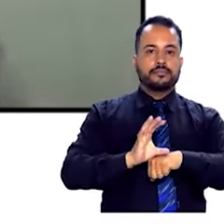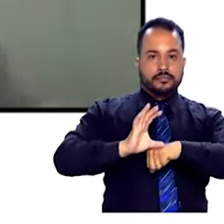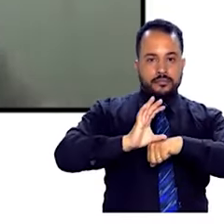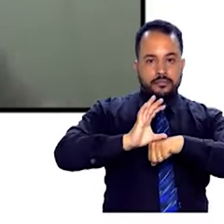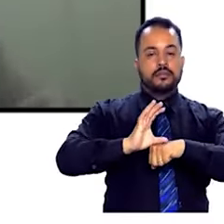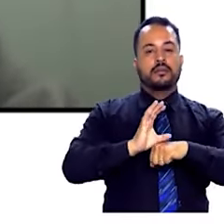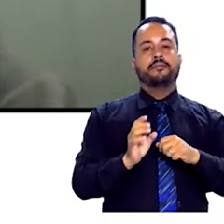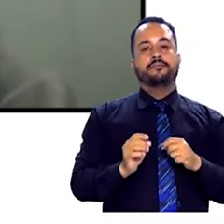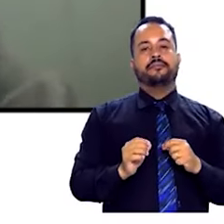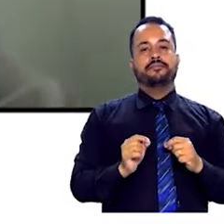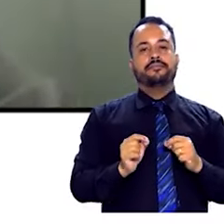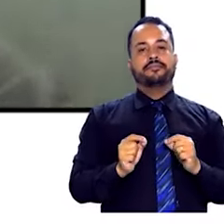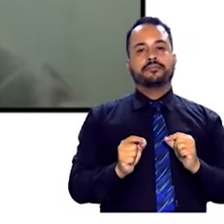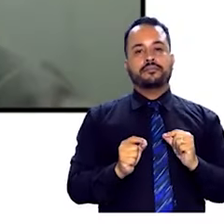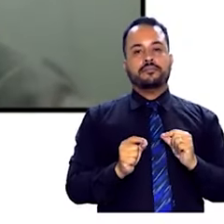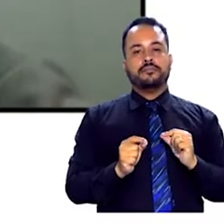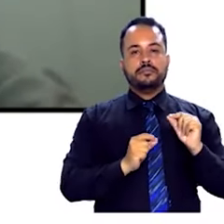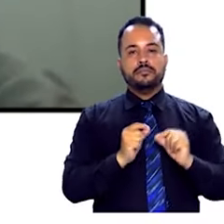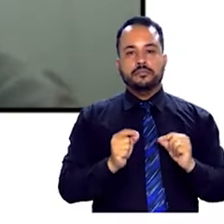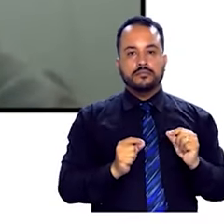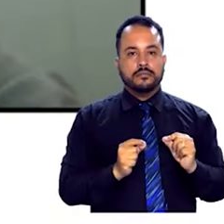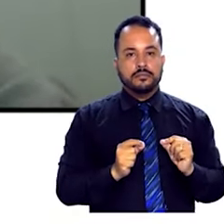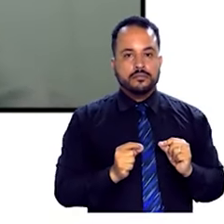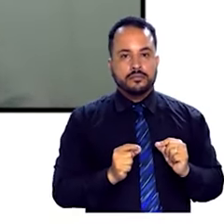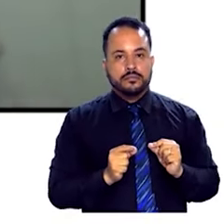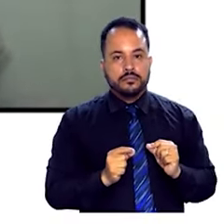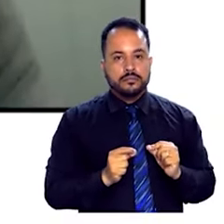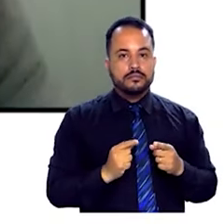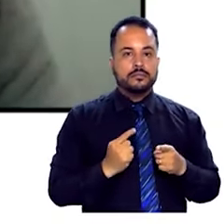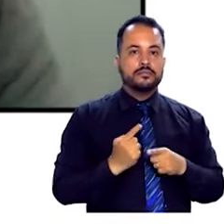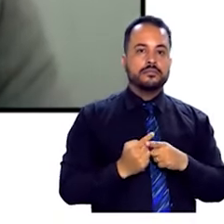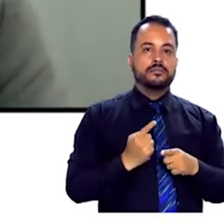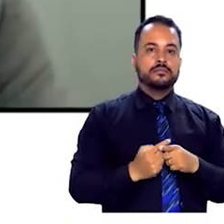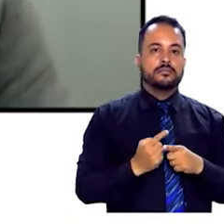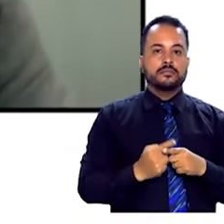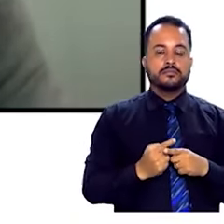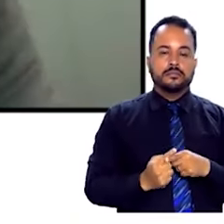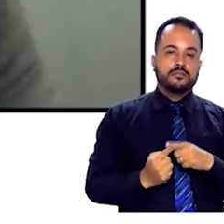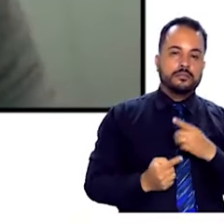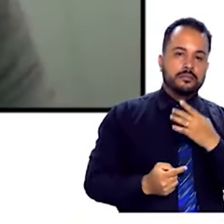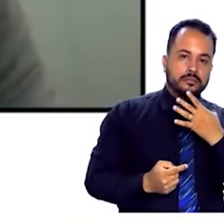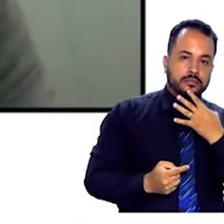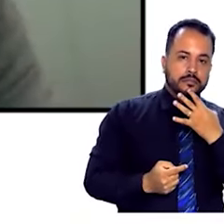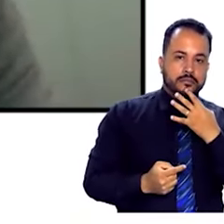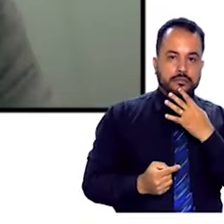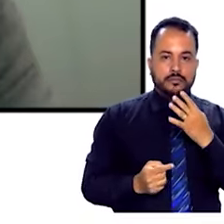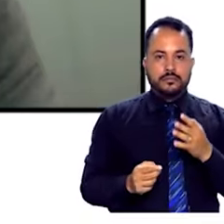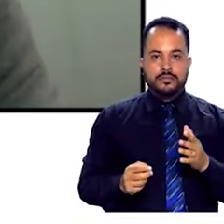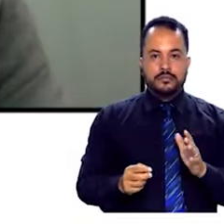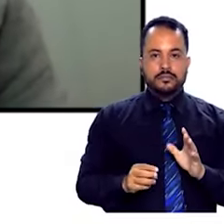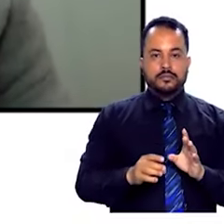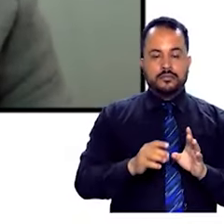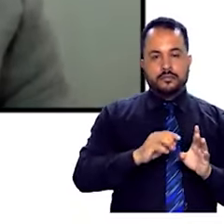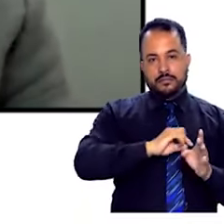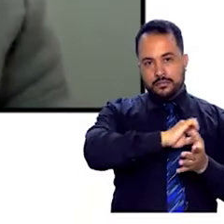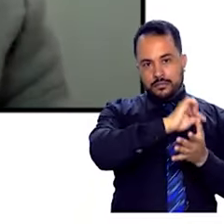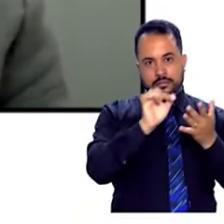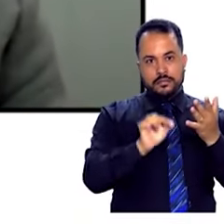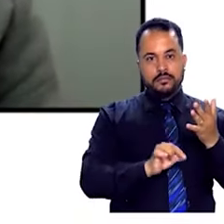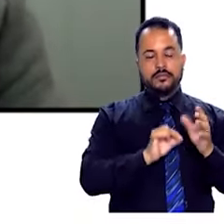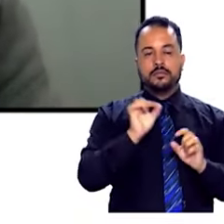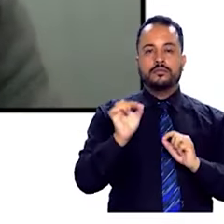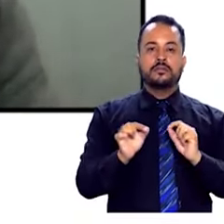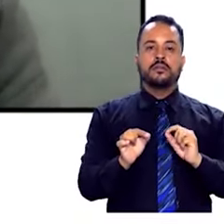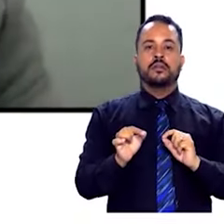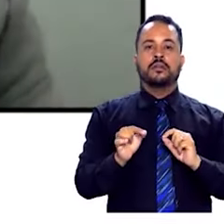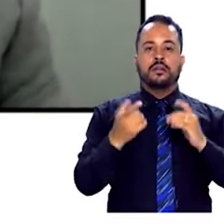al es denina angloparlante la posibil de